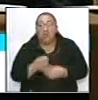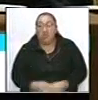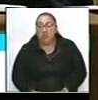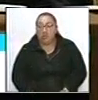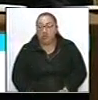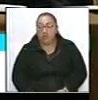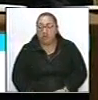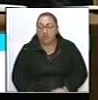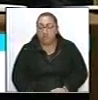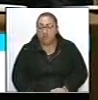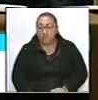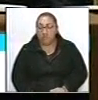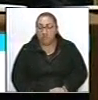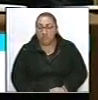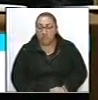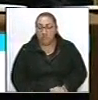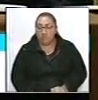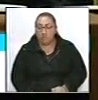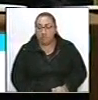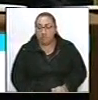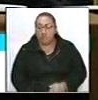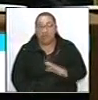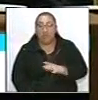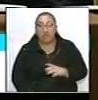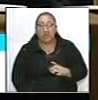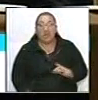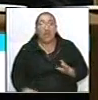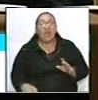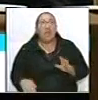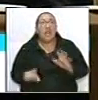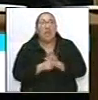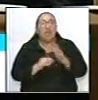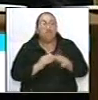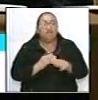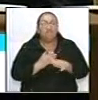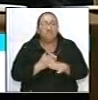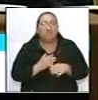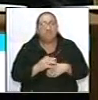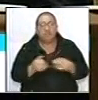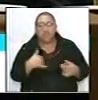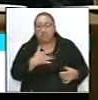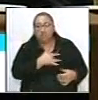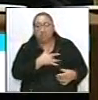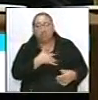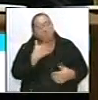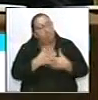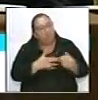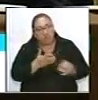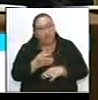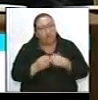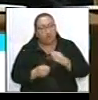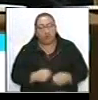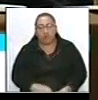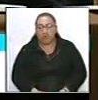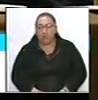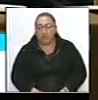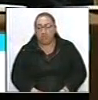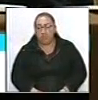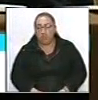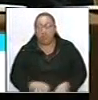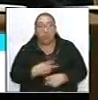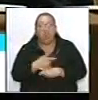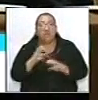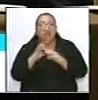violencia. De repente las leyes nos impiden ingresar a un hogar, pero con actitud, criterio y sentido común, tenemos que dar solución a una violencia familiar de una